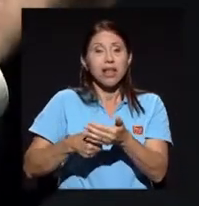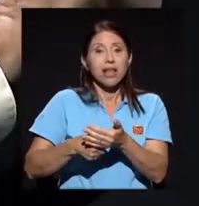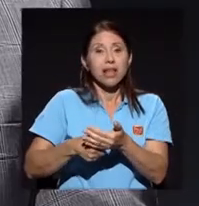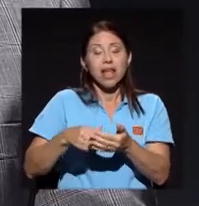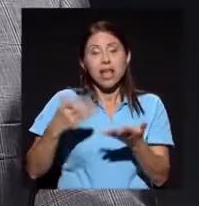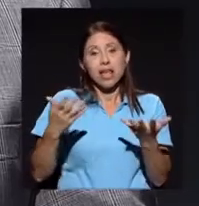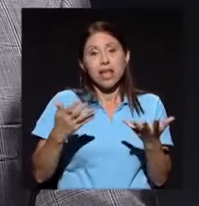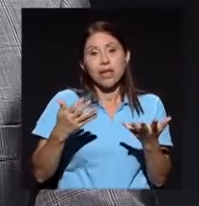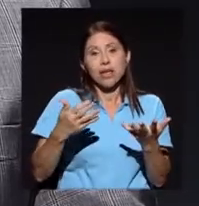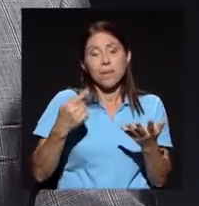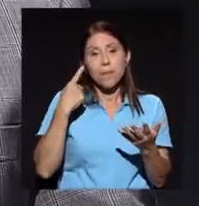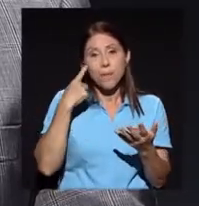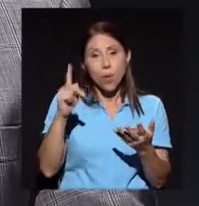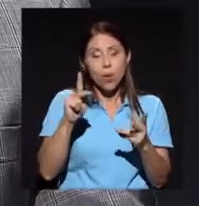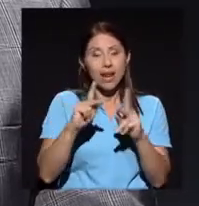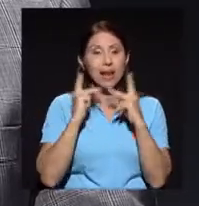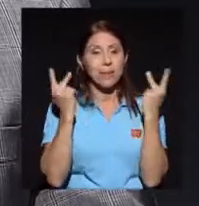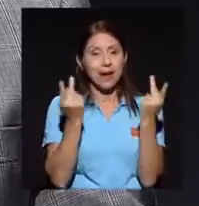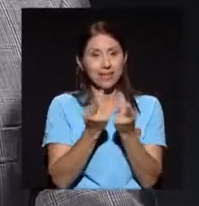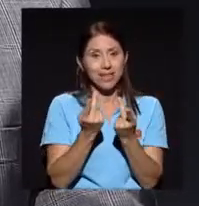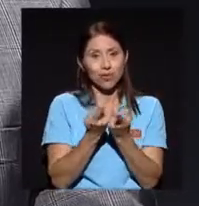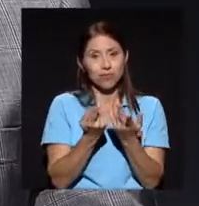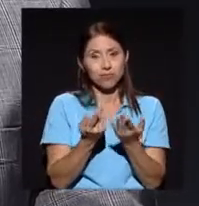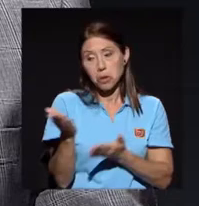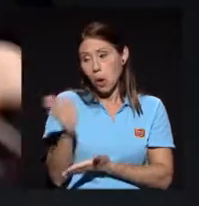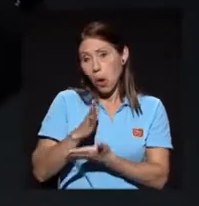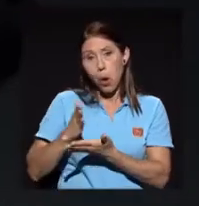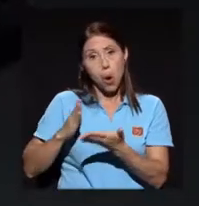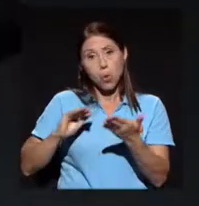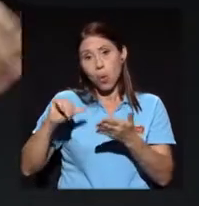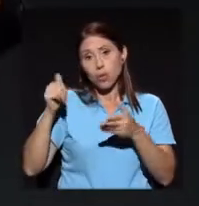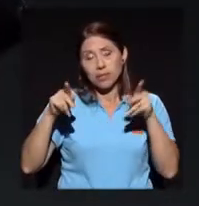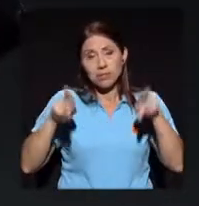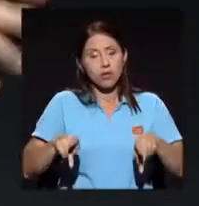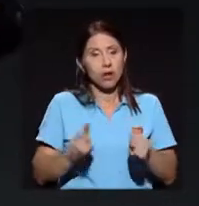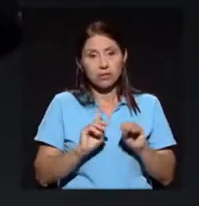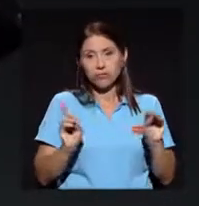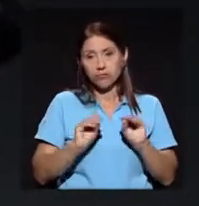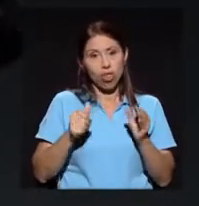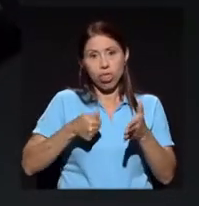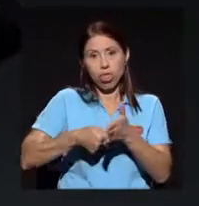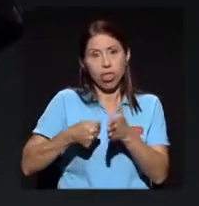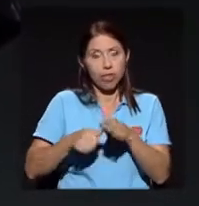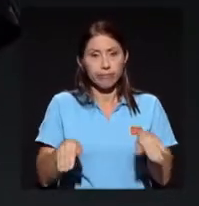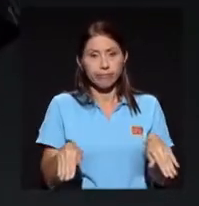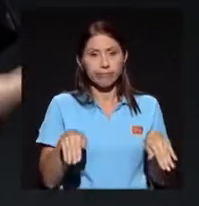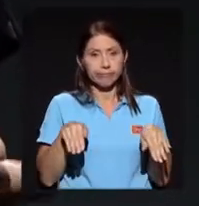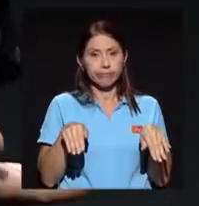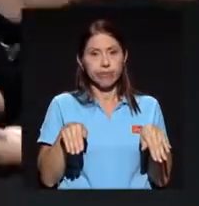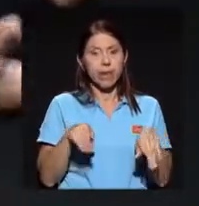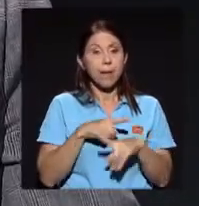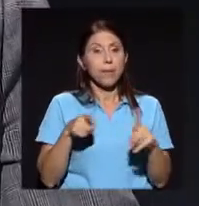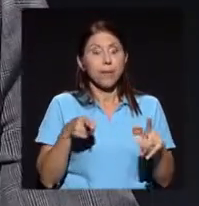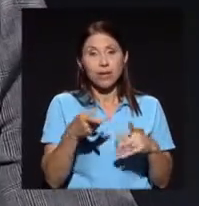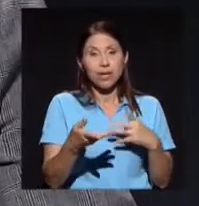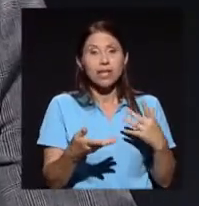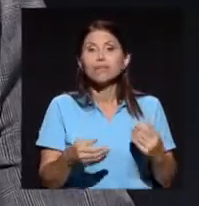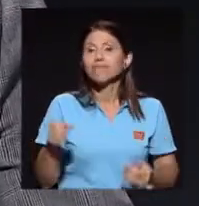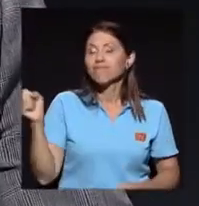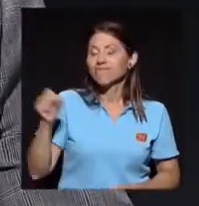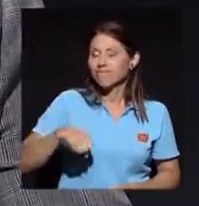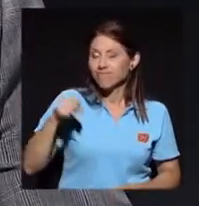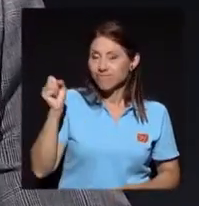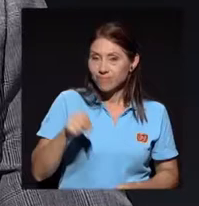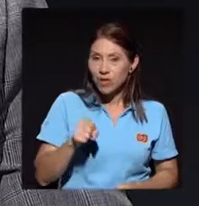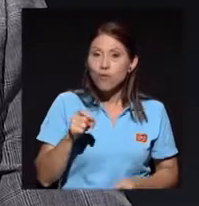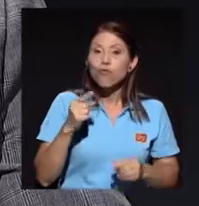por el partido político porque en este caso ni siquiera es decir el partido para efectos prácticos casi no existe fue un movimiento